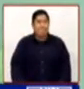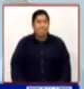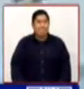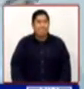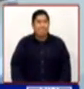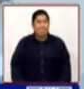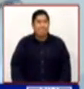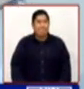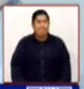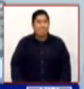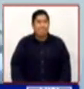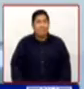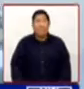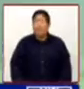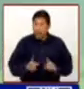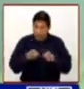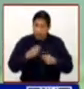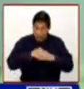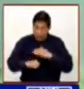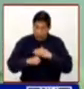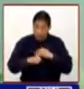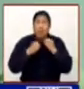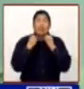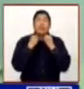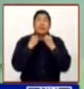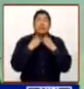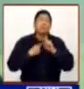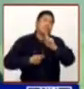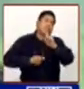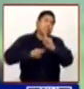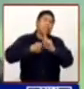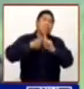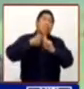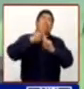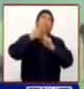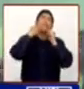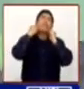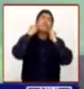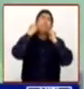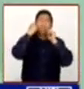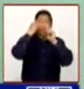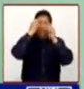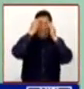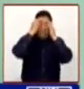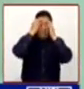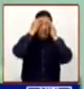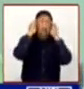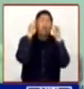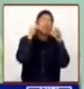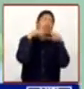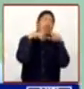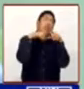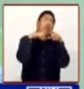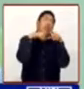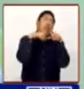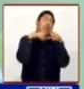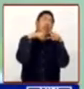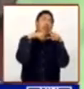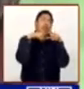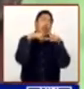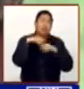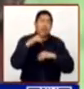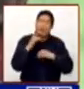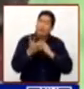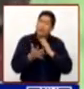hola. Él nada, y fue así desde nacimiento, meningitis, sí. O sea, subió mucho la temperatura. Sí, sí. También de nacimiento, un poquito también tenía sin